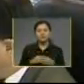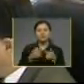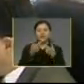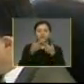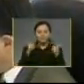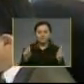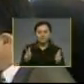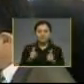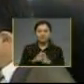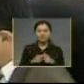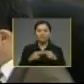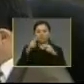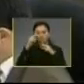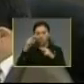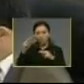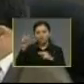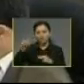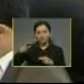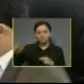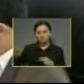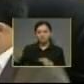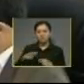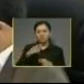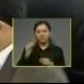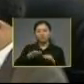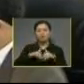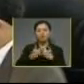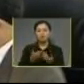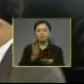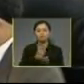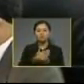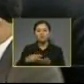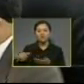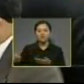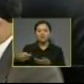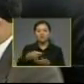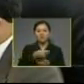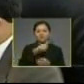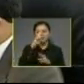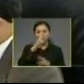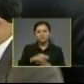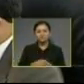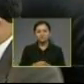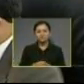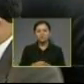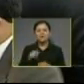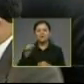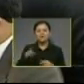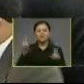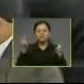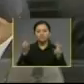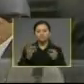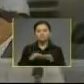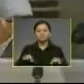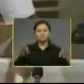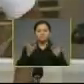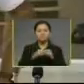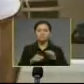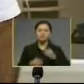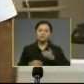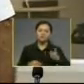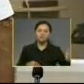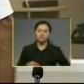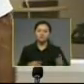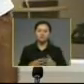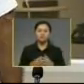libertad, la honra de las personas y cómo se reparte el espectro. Esos son los tres temas fundamentales. El resto nos lleva a